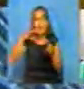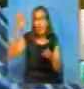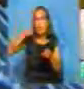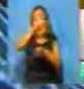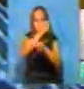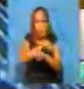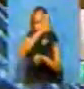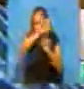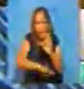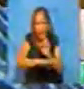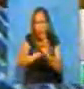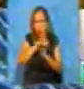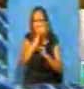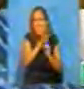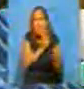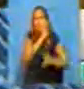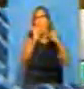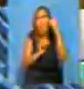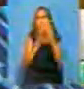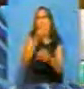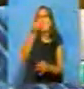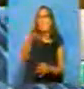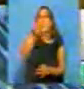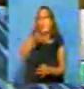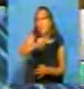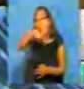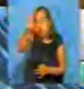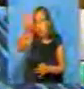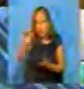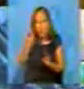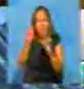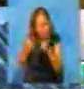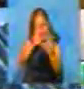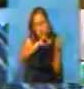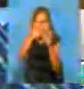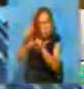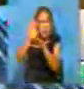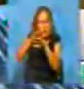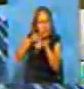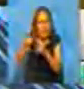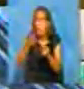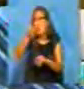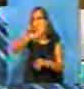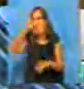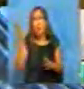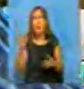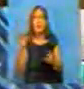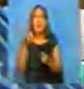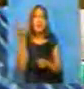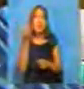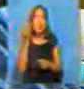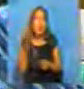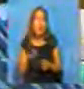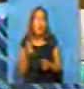delaten, o sea, que actúen delatando, traicionando, por cualquier delito, especialmente aquellos